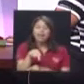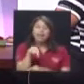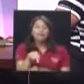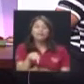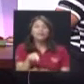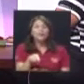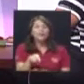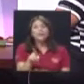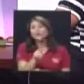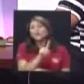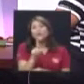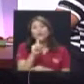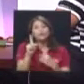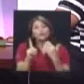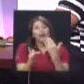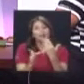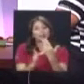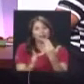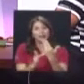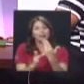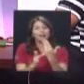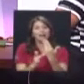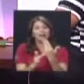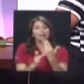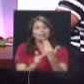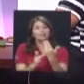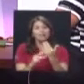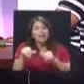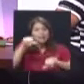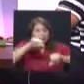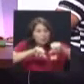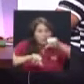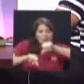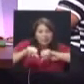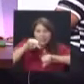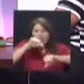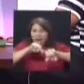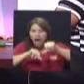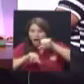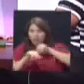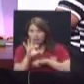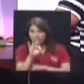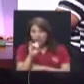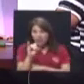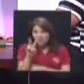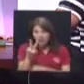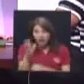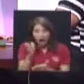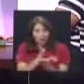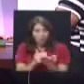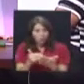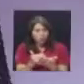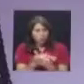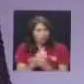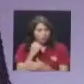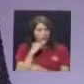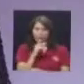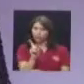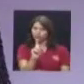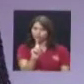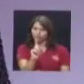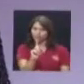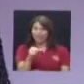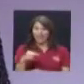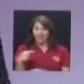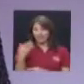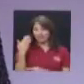no es una técnica experimental nueva extraña este 25